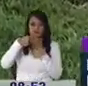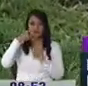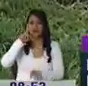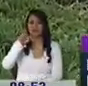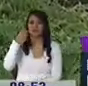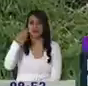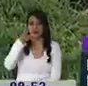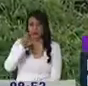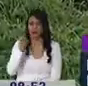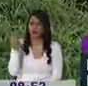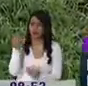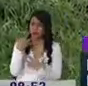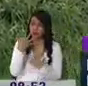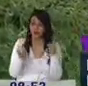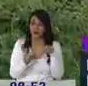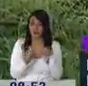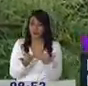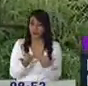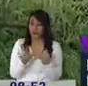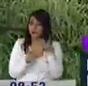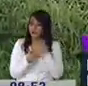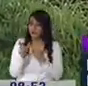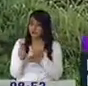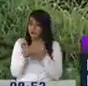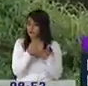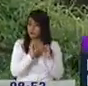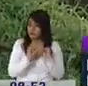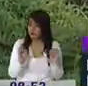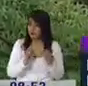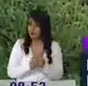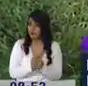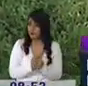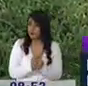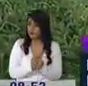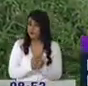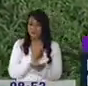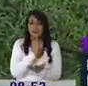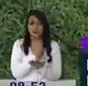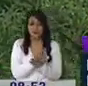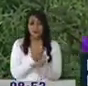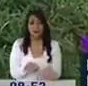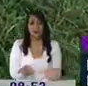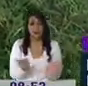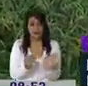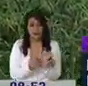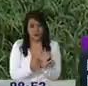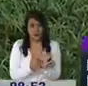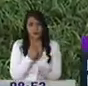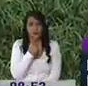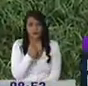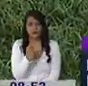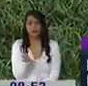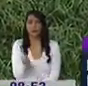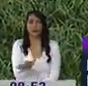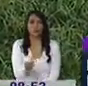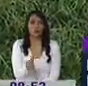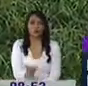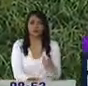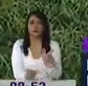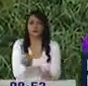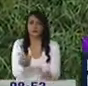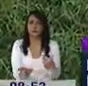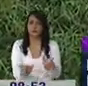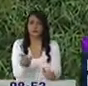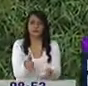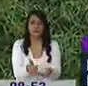señor. Coméntenos, hasta ahora nadie ha venido de las autoridades. Sí, justamente me vuelvo a rectificar la falta de ayuda